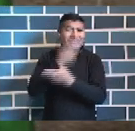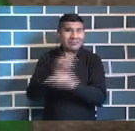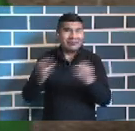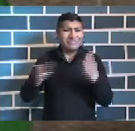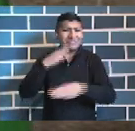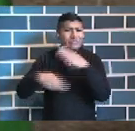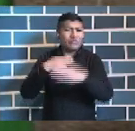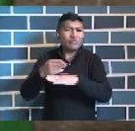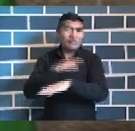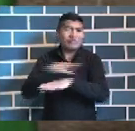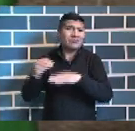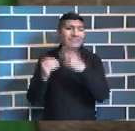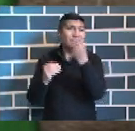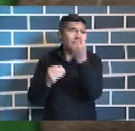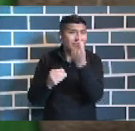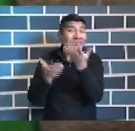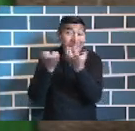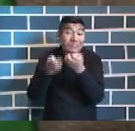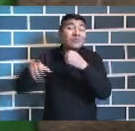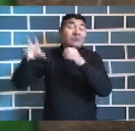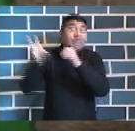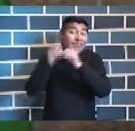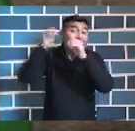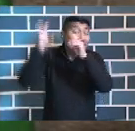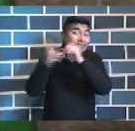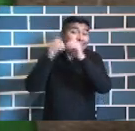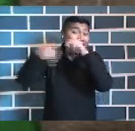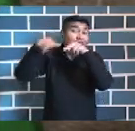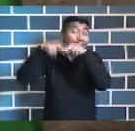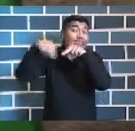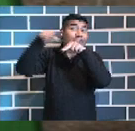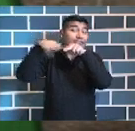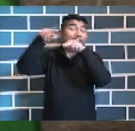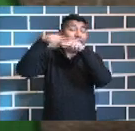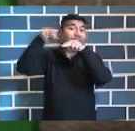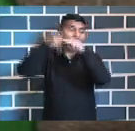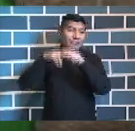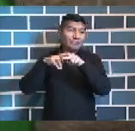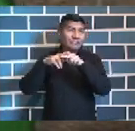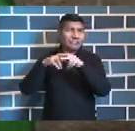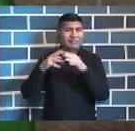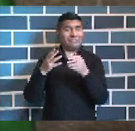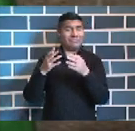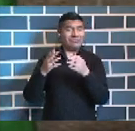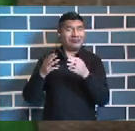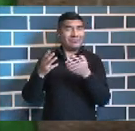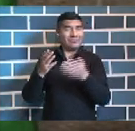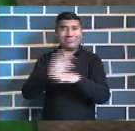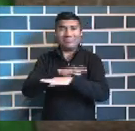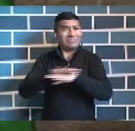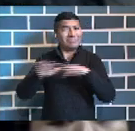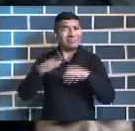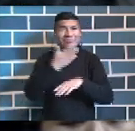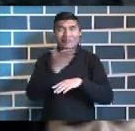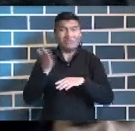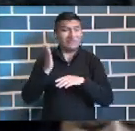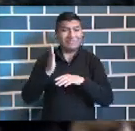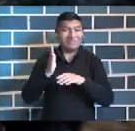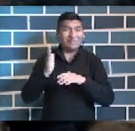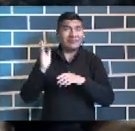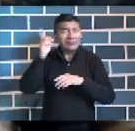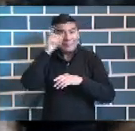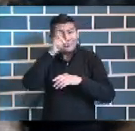materiales y el dinero. Quiero más, más, más, sin alusión a ninguna cosa